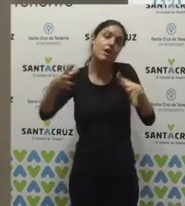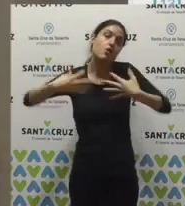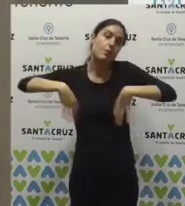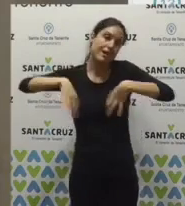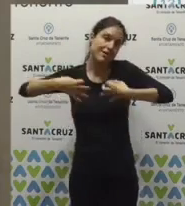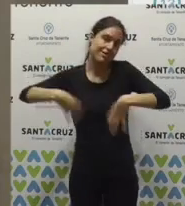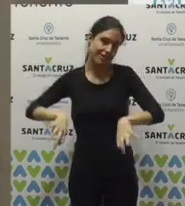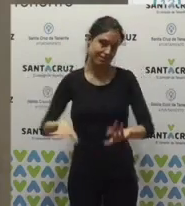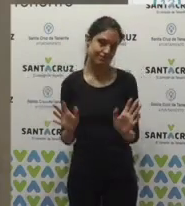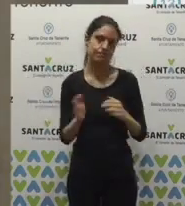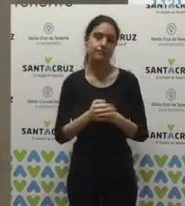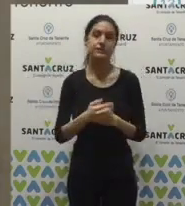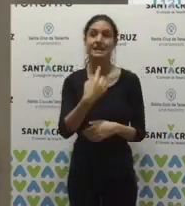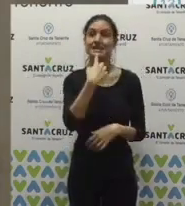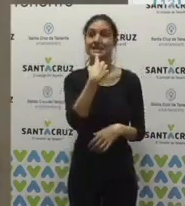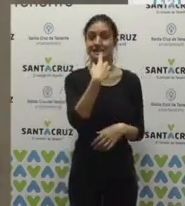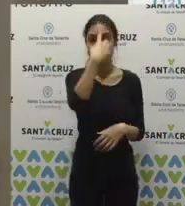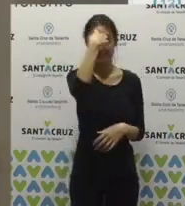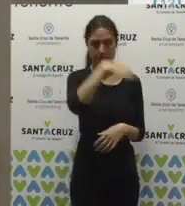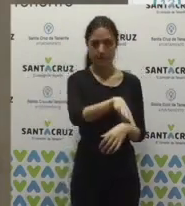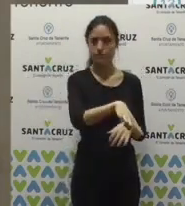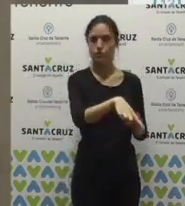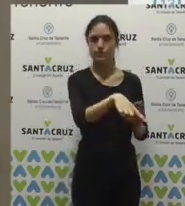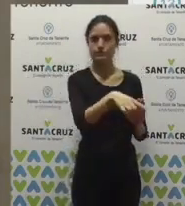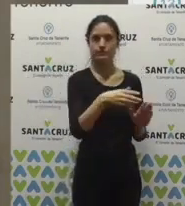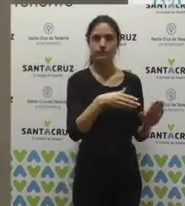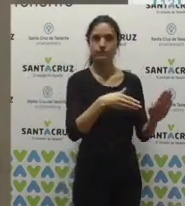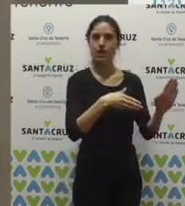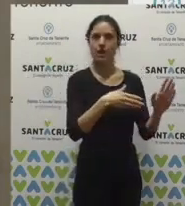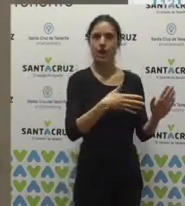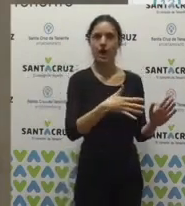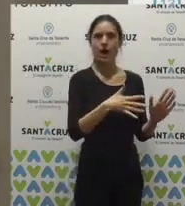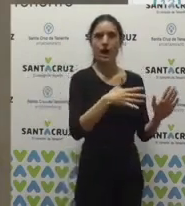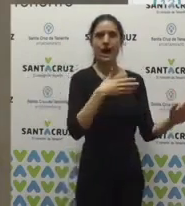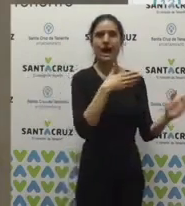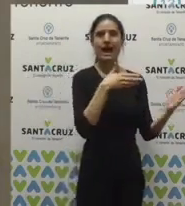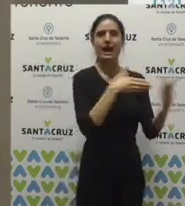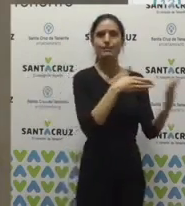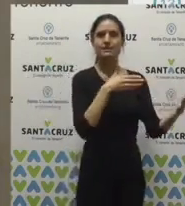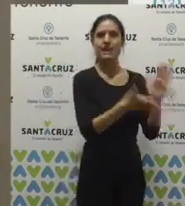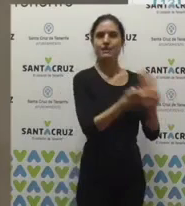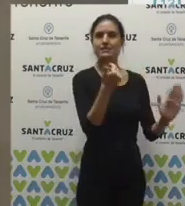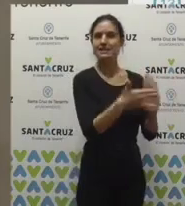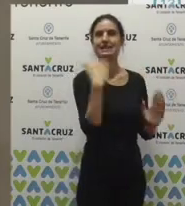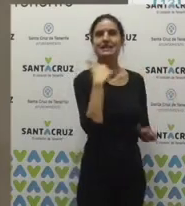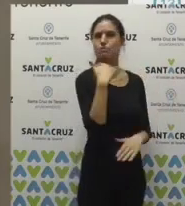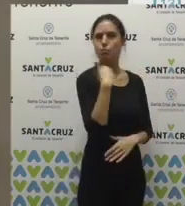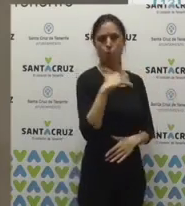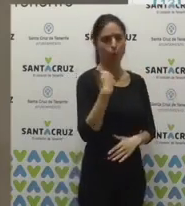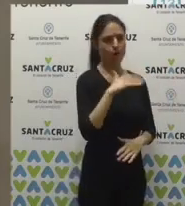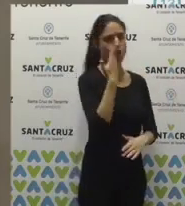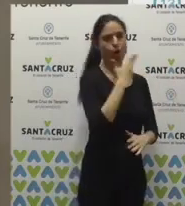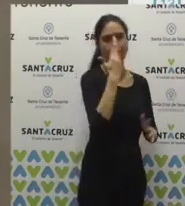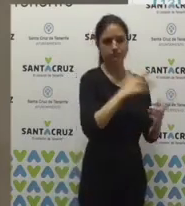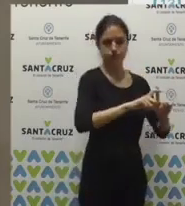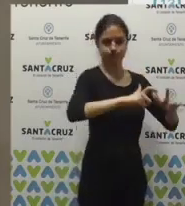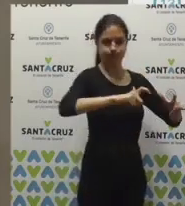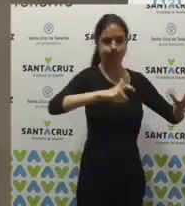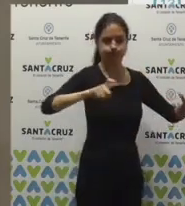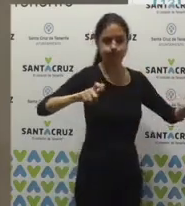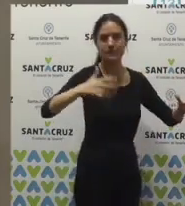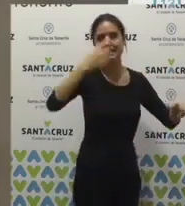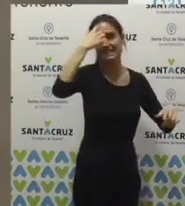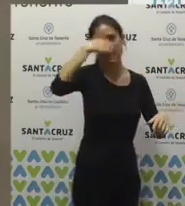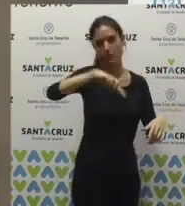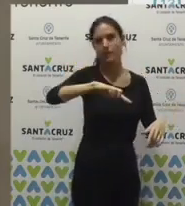lado que el ausentismo escolar no ha parado de aumentar en nuestra ciudad según los datos aportados por el consejo escolar municipal y sabemos que está relacionado en muchas